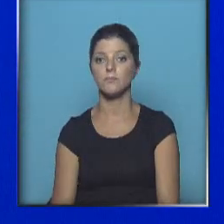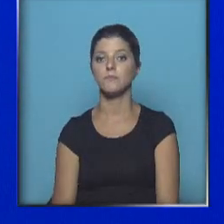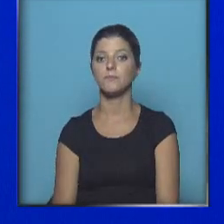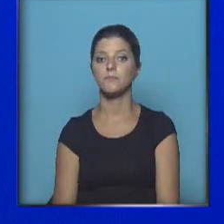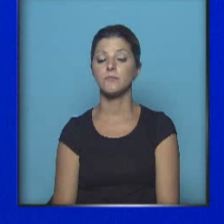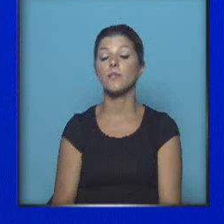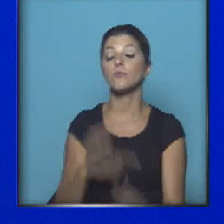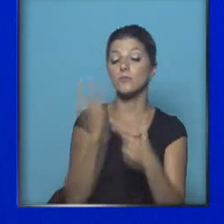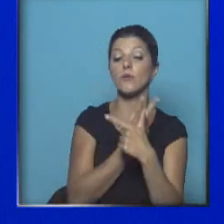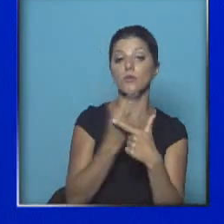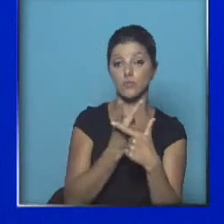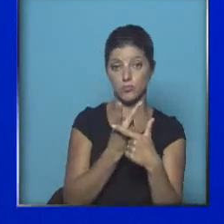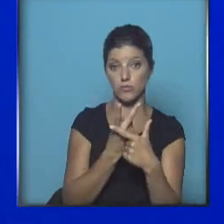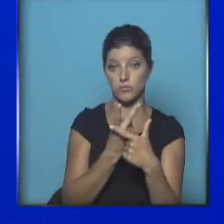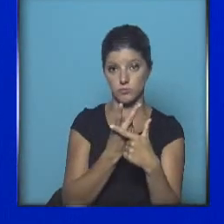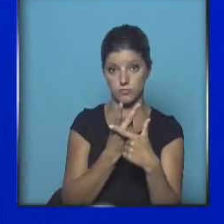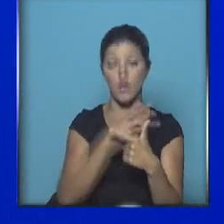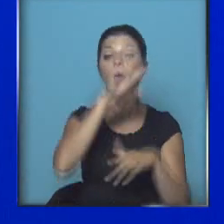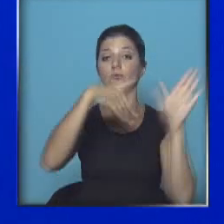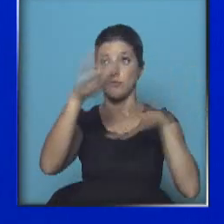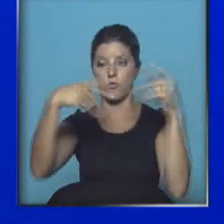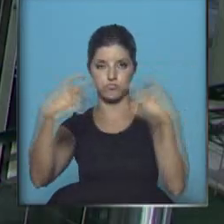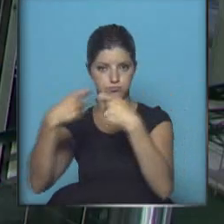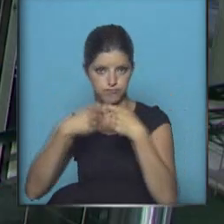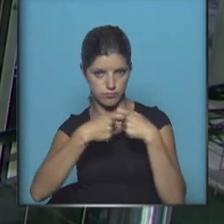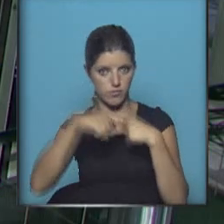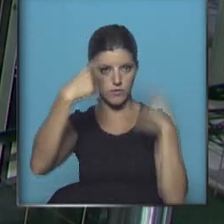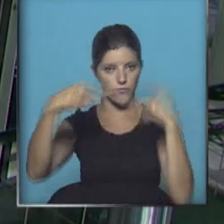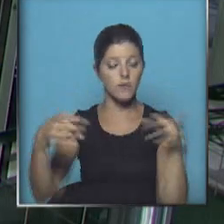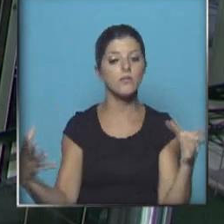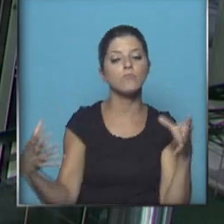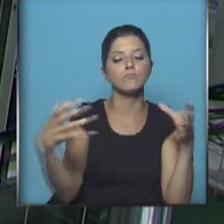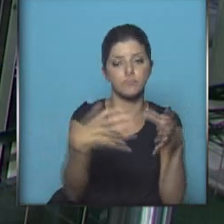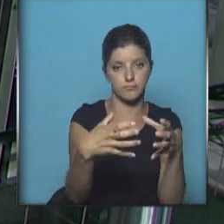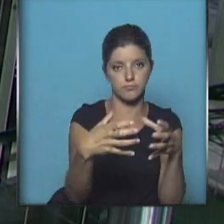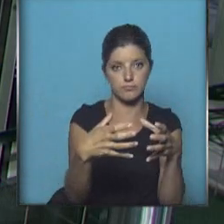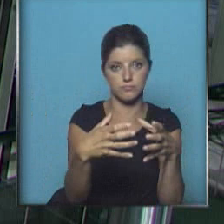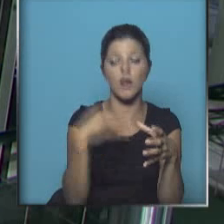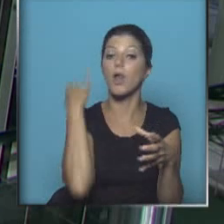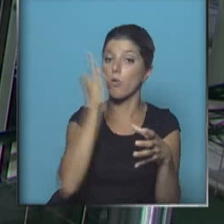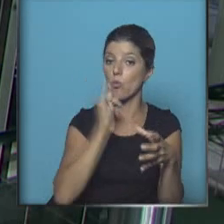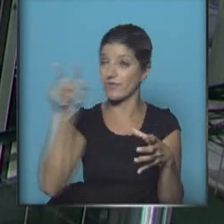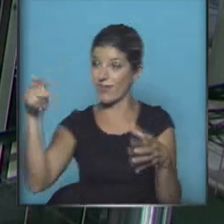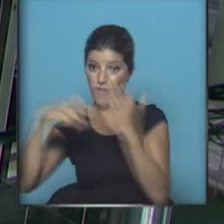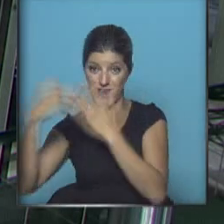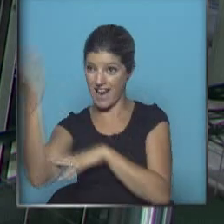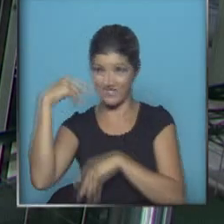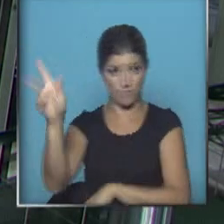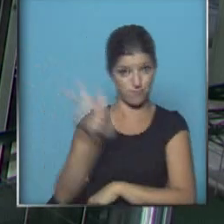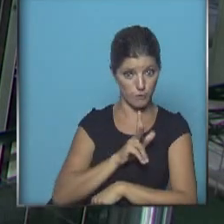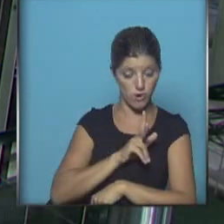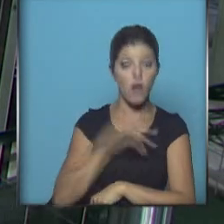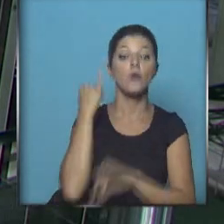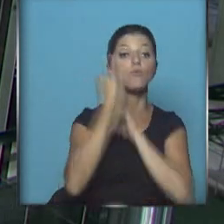Ellos convocan a todas sus organizaciones integrantes, les transmiten lo que el fiscal les ha